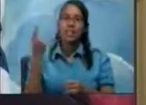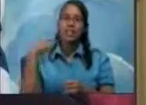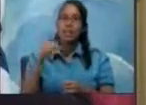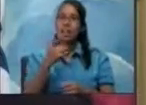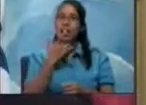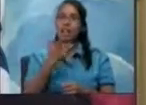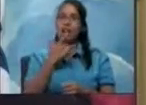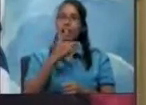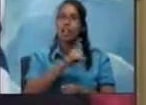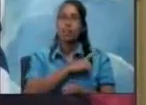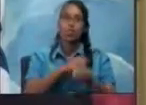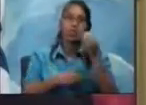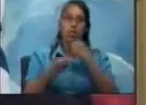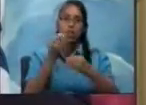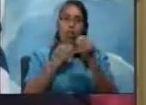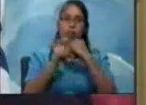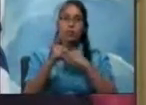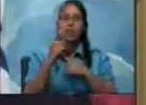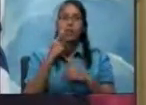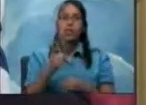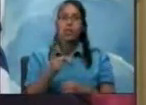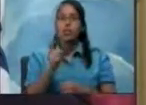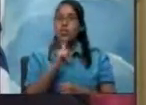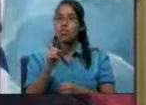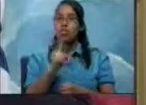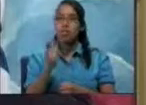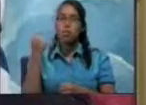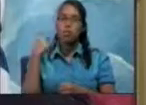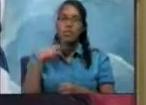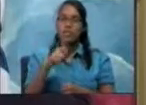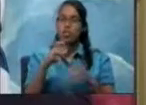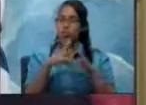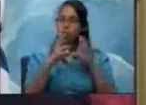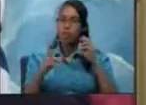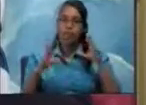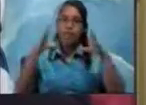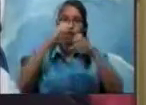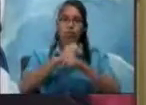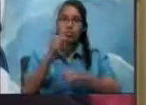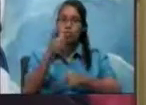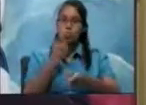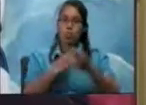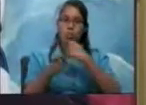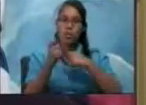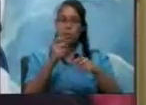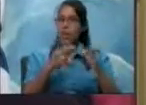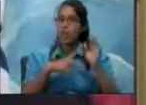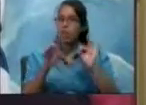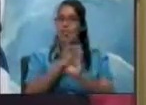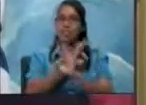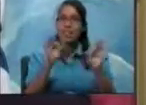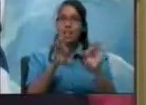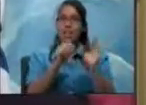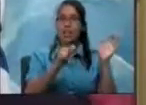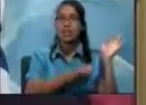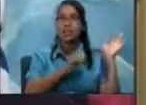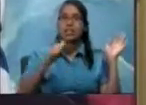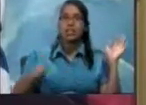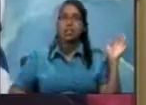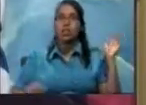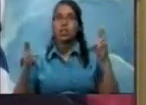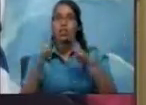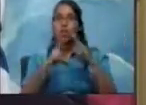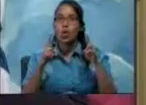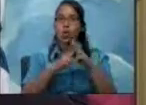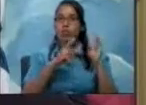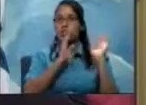comer y ellos le dijeron No hemos pasado toda la noche y no hemos pescado absolutamente nada el señor conoce la